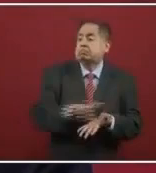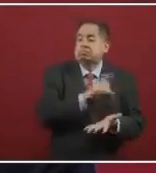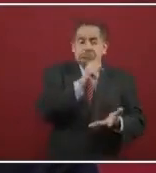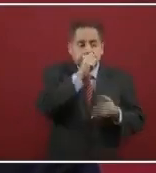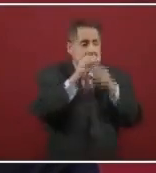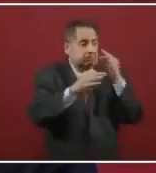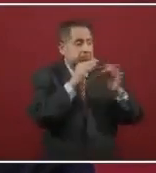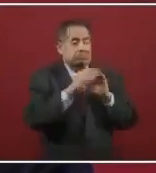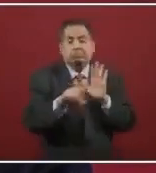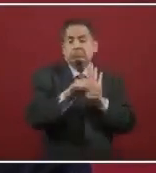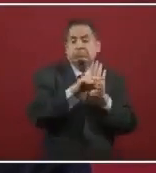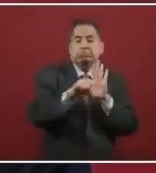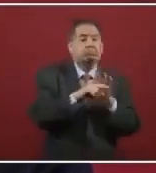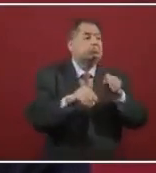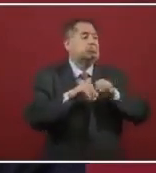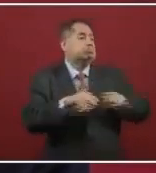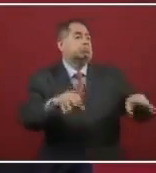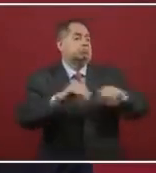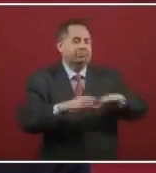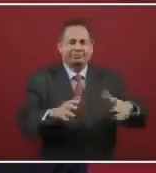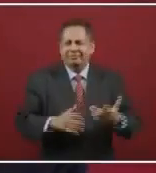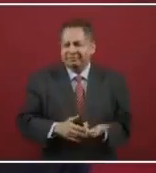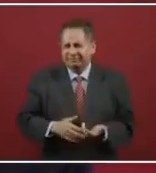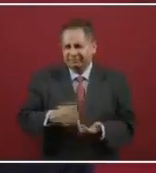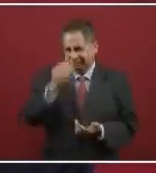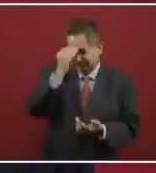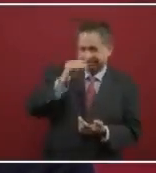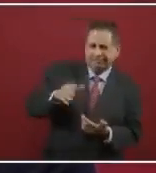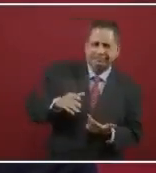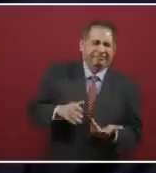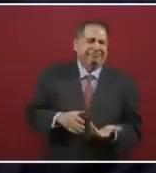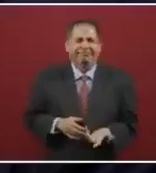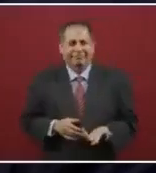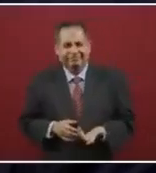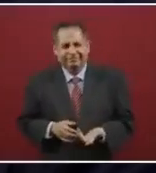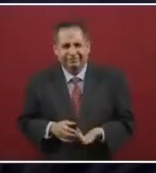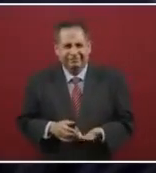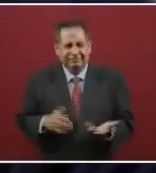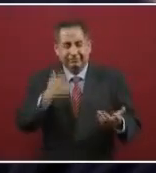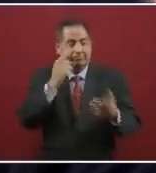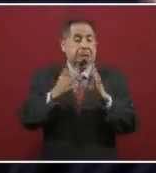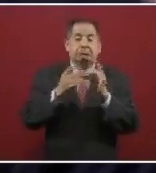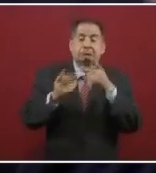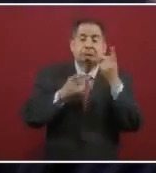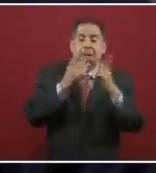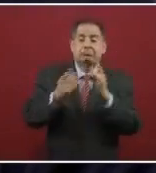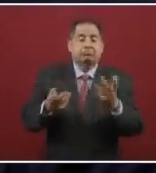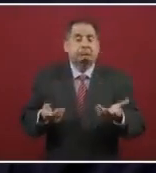con ese propósito. Querían, a ver, ¿y dónde está